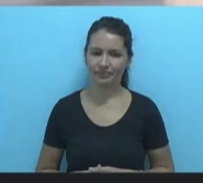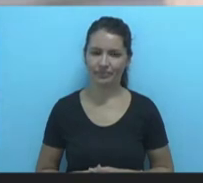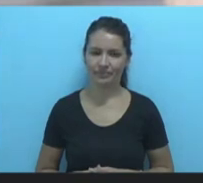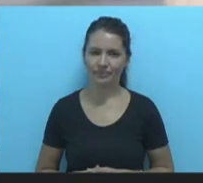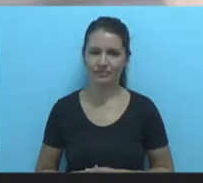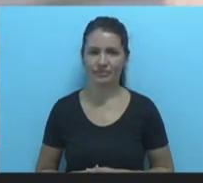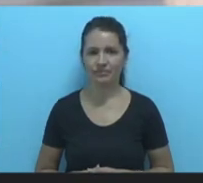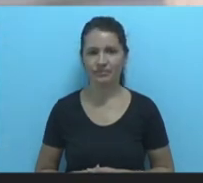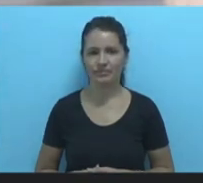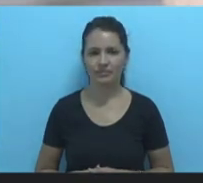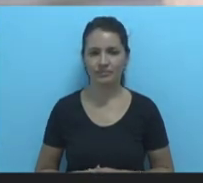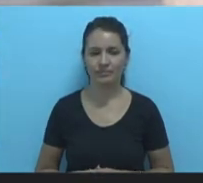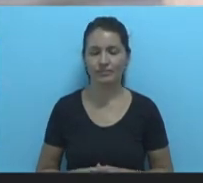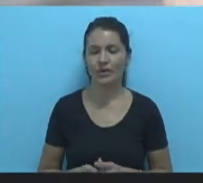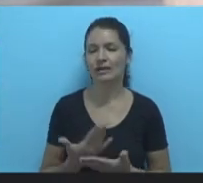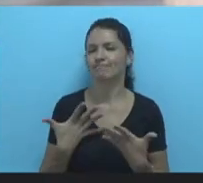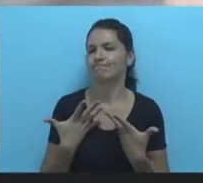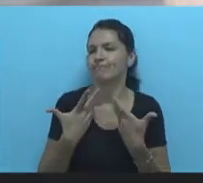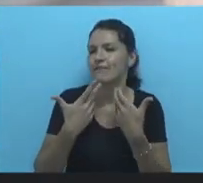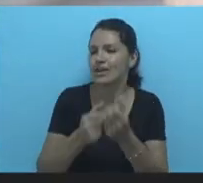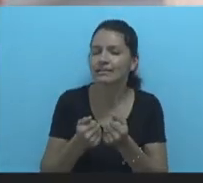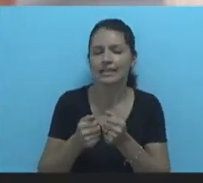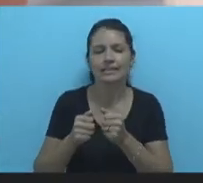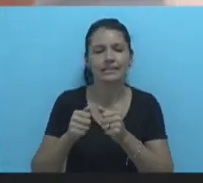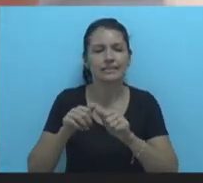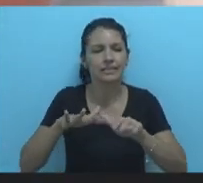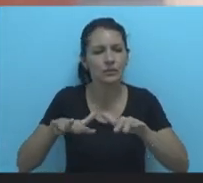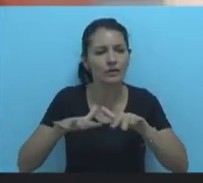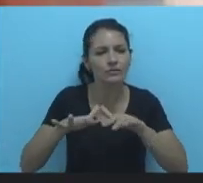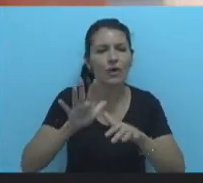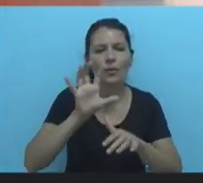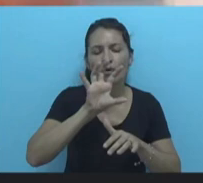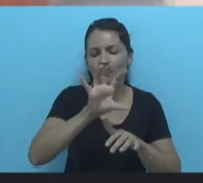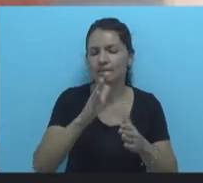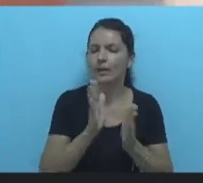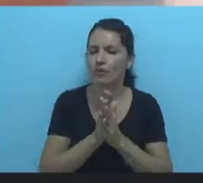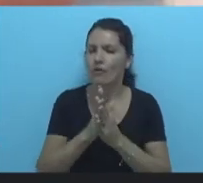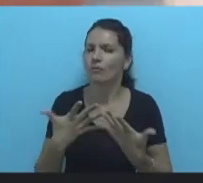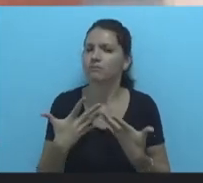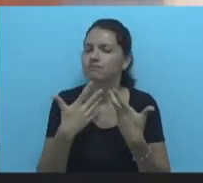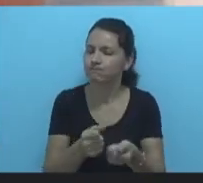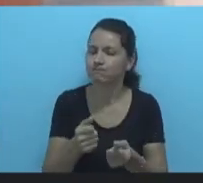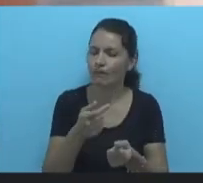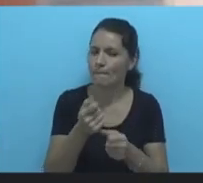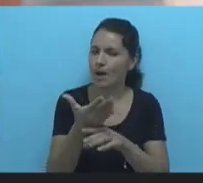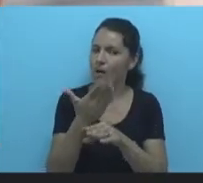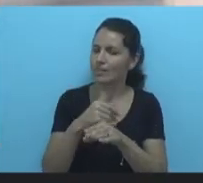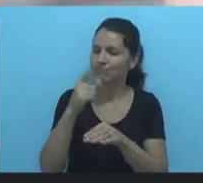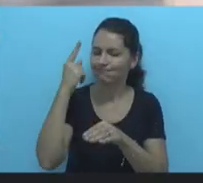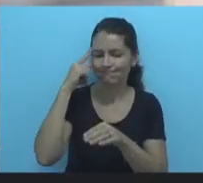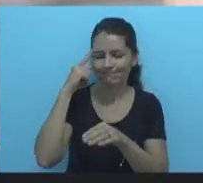los que tienen tanta vehemencia para defender lo que está pasando en la Argentina, que lo defiendan con sensatez y con